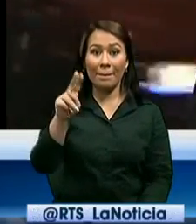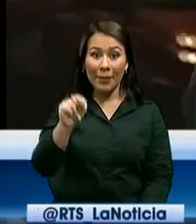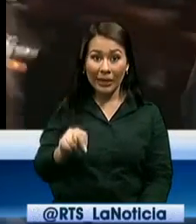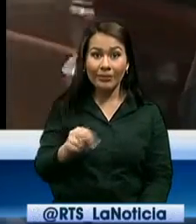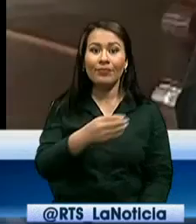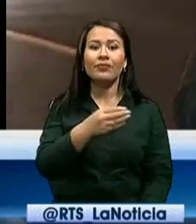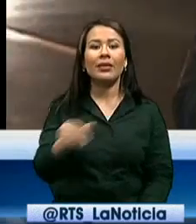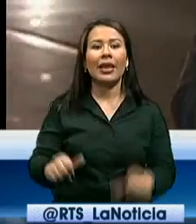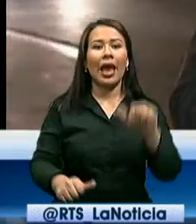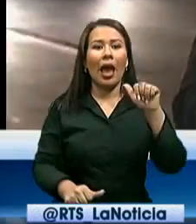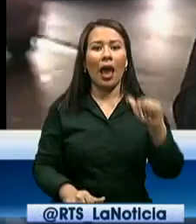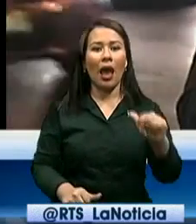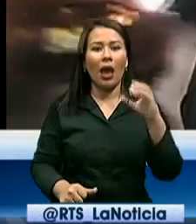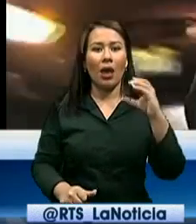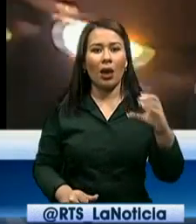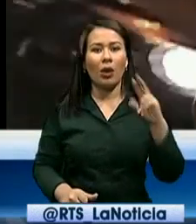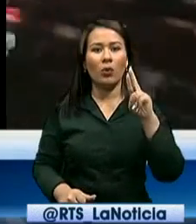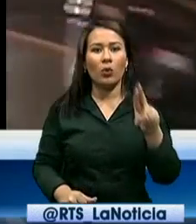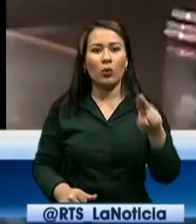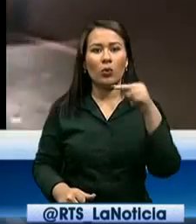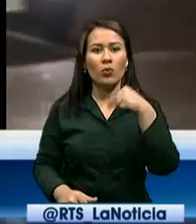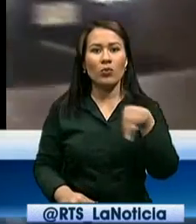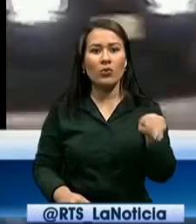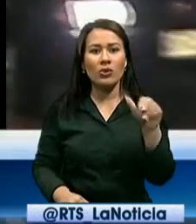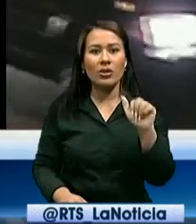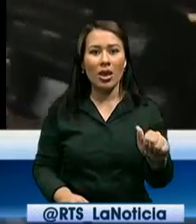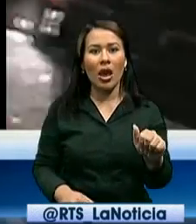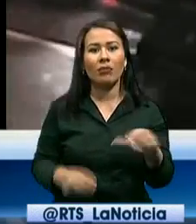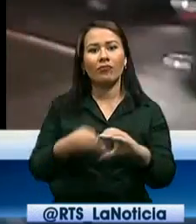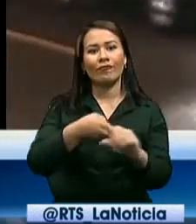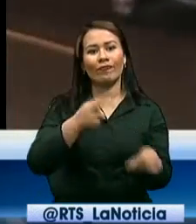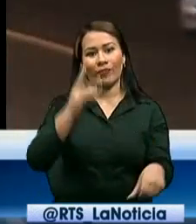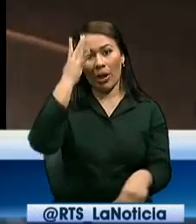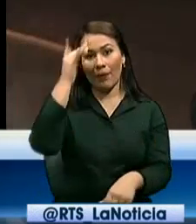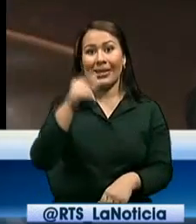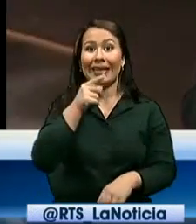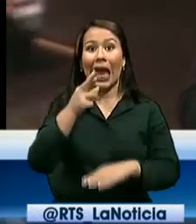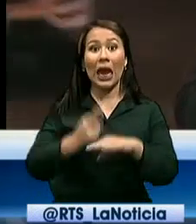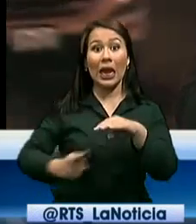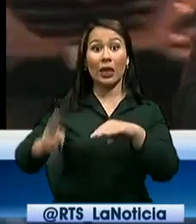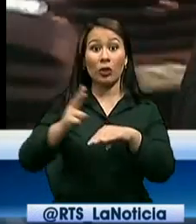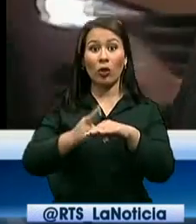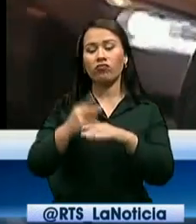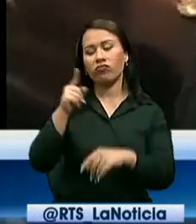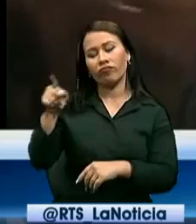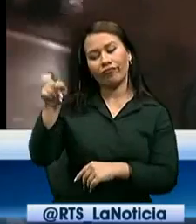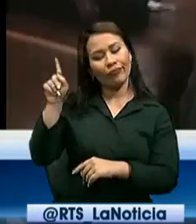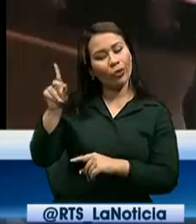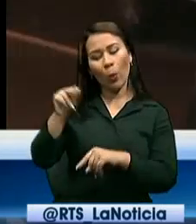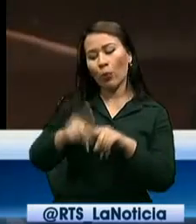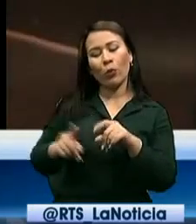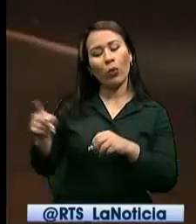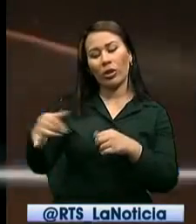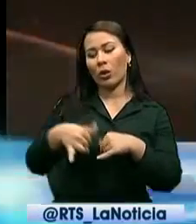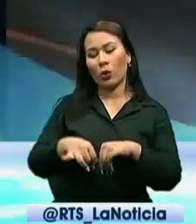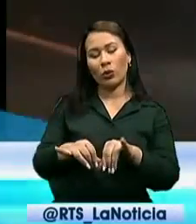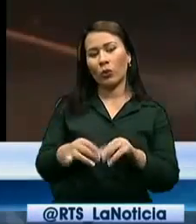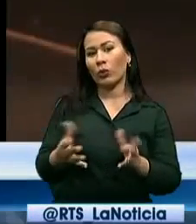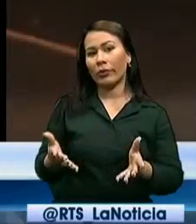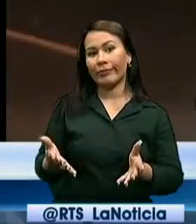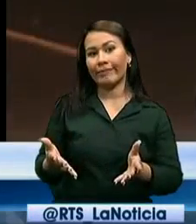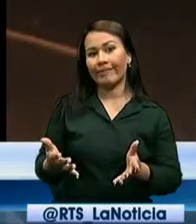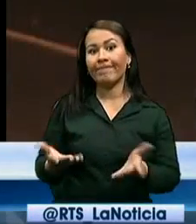dejado el proceso electoral, retirados por el órgano rector, el Jurado Nacional de Elecciones.